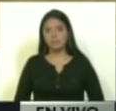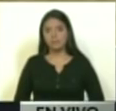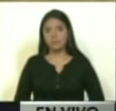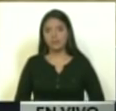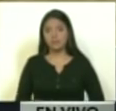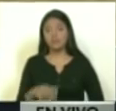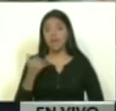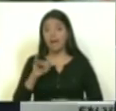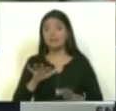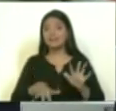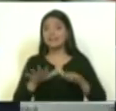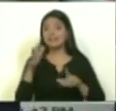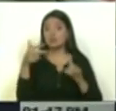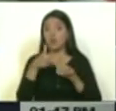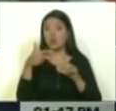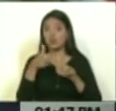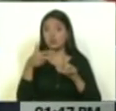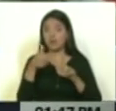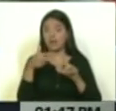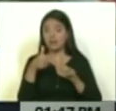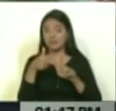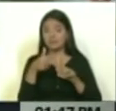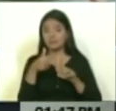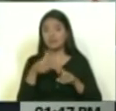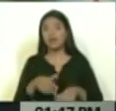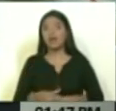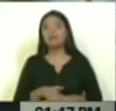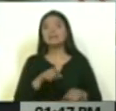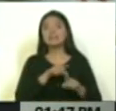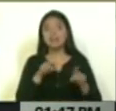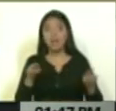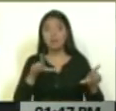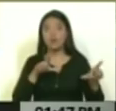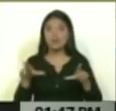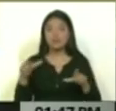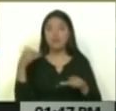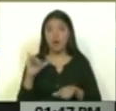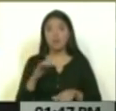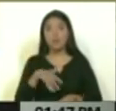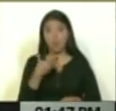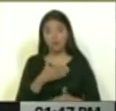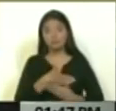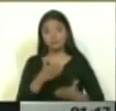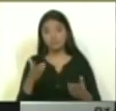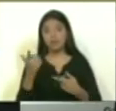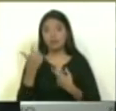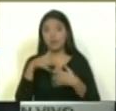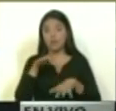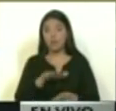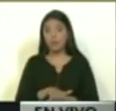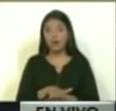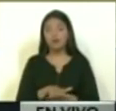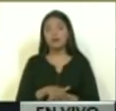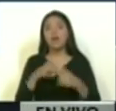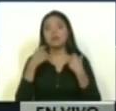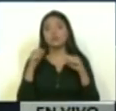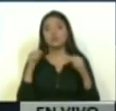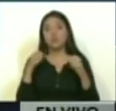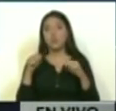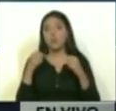15 hoteles, la red de hoteles Benetur, y ellos ya de una vez también pueden incorporarse a sus prácticas,